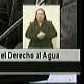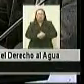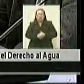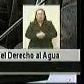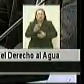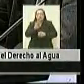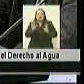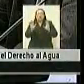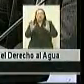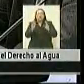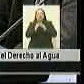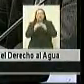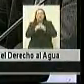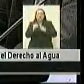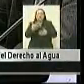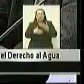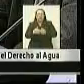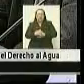59% de viviendas con servicios de saneamiento